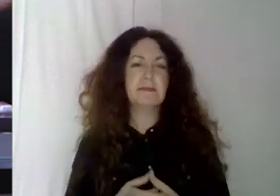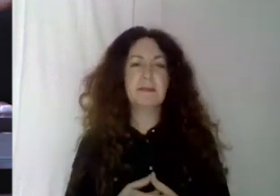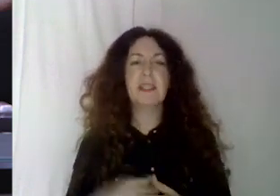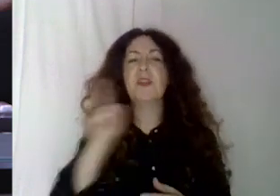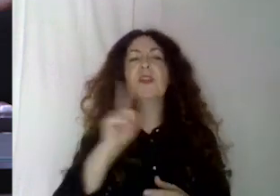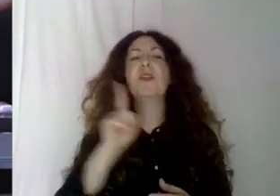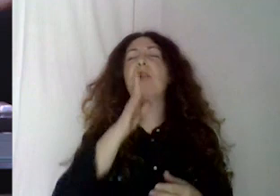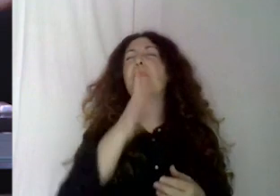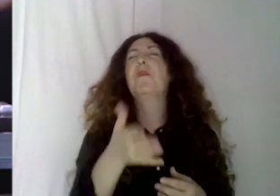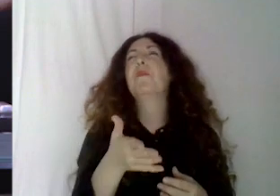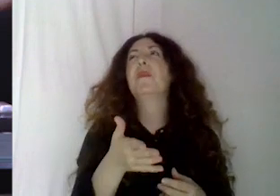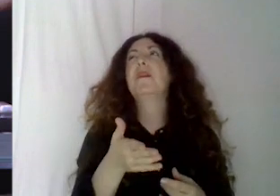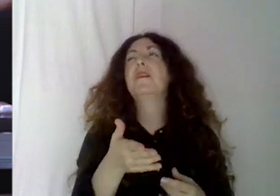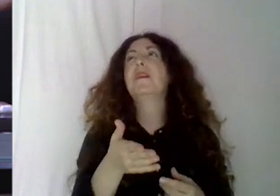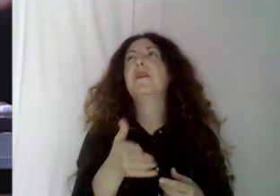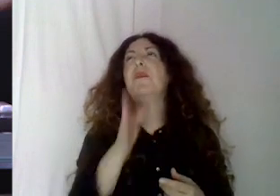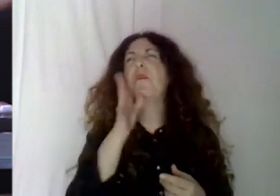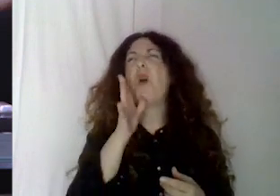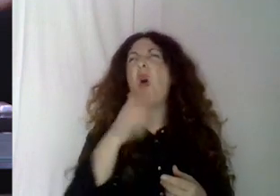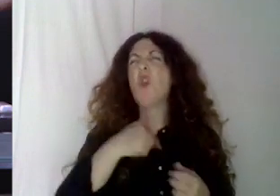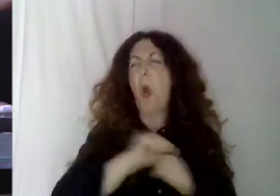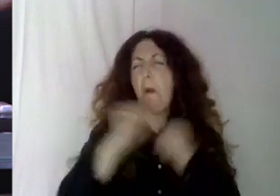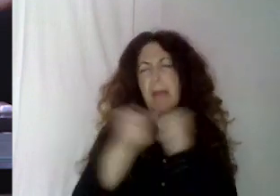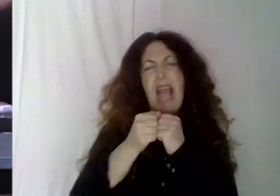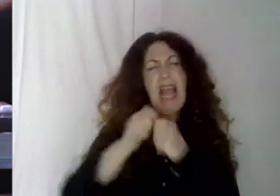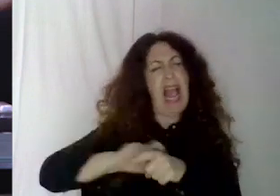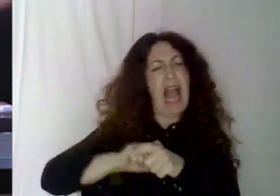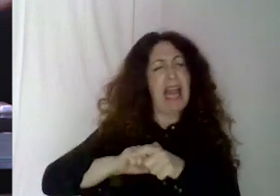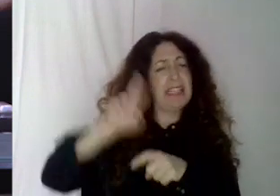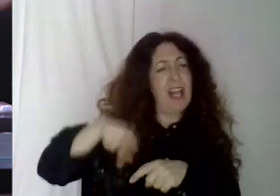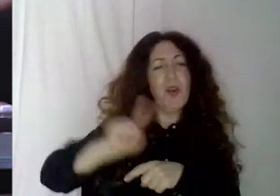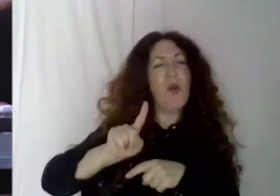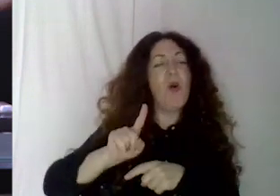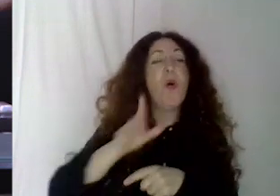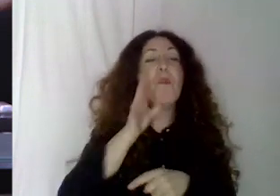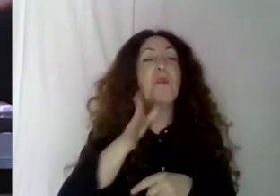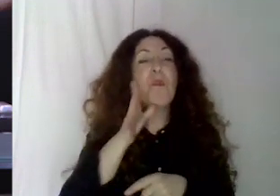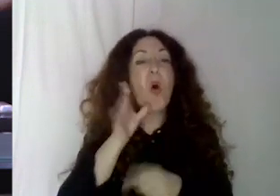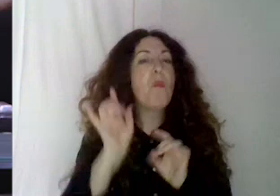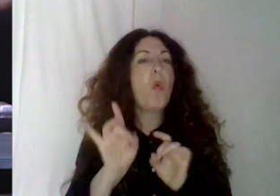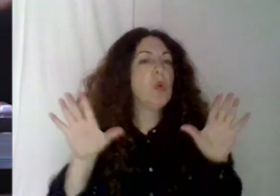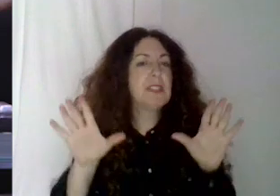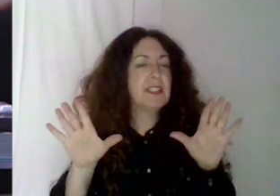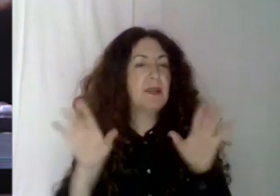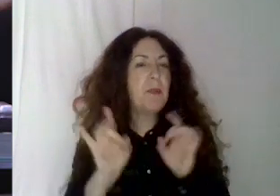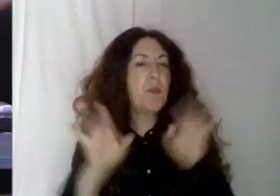una lucha por su reconocimiento, que solo llega con la Academia de Luis XVI. Es,